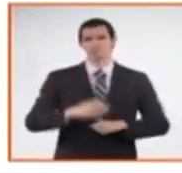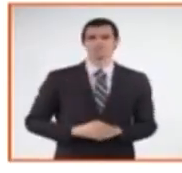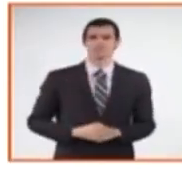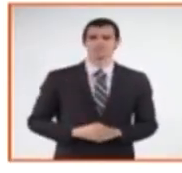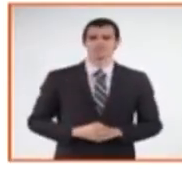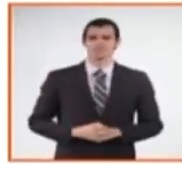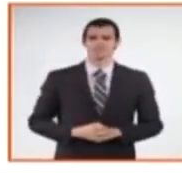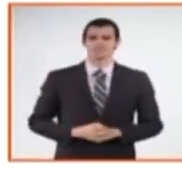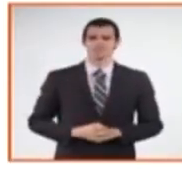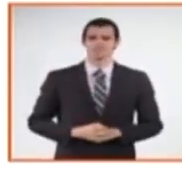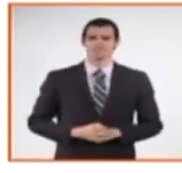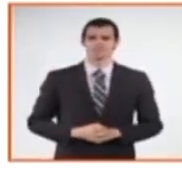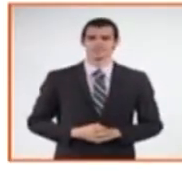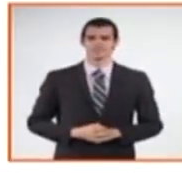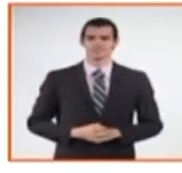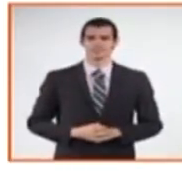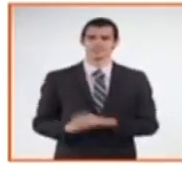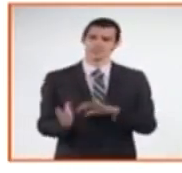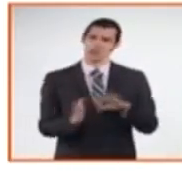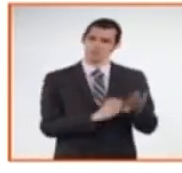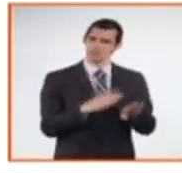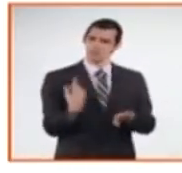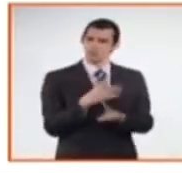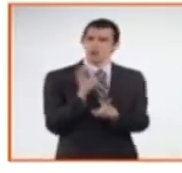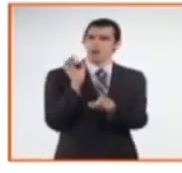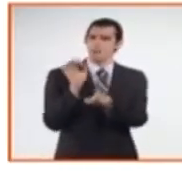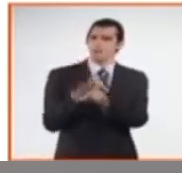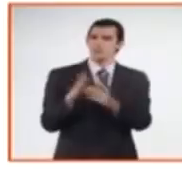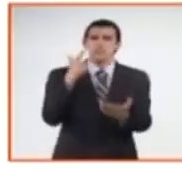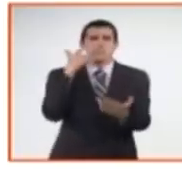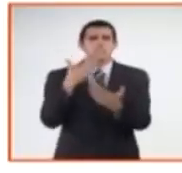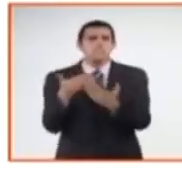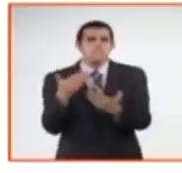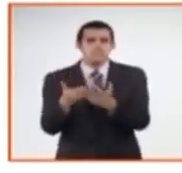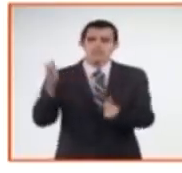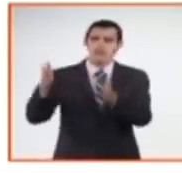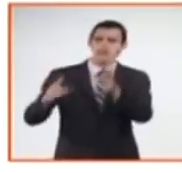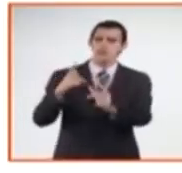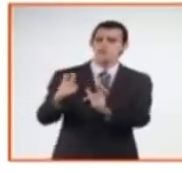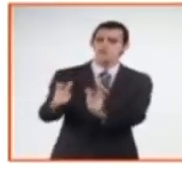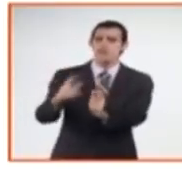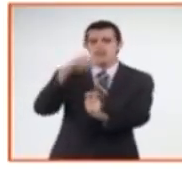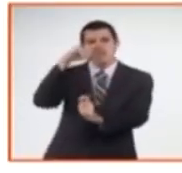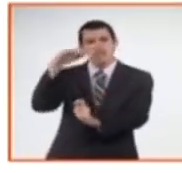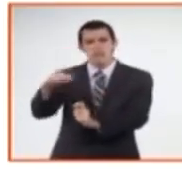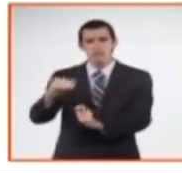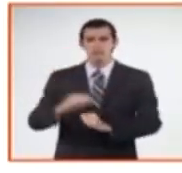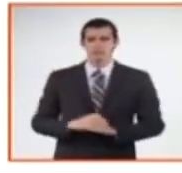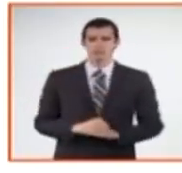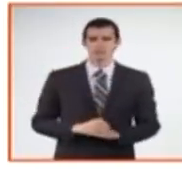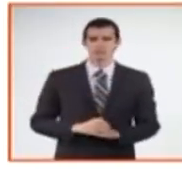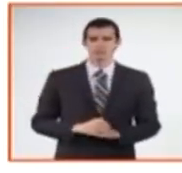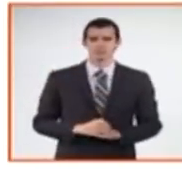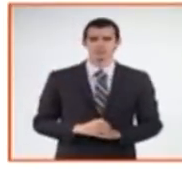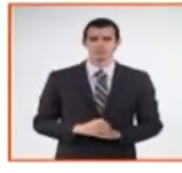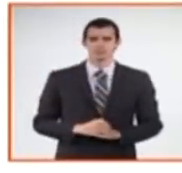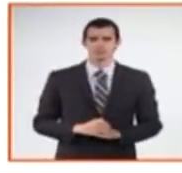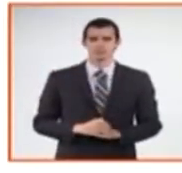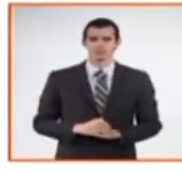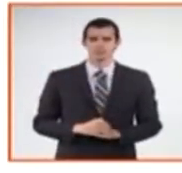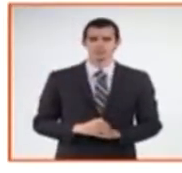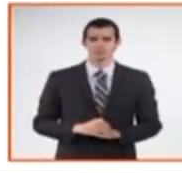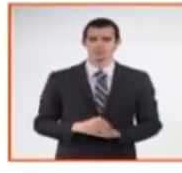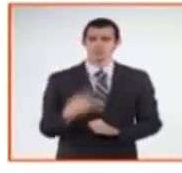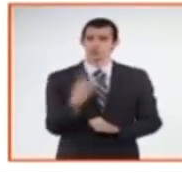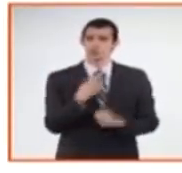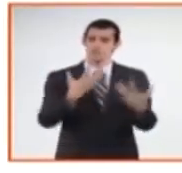soberano a pediatría el instituto finlay en una institución dedicada a las vacunas preventivas para niños